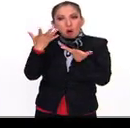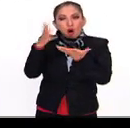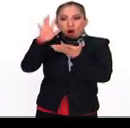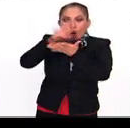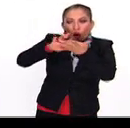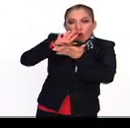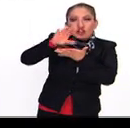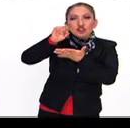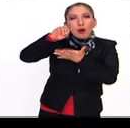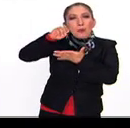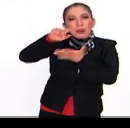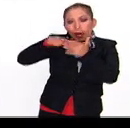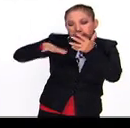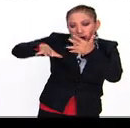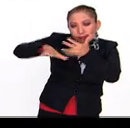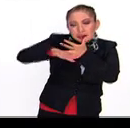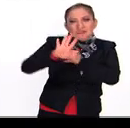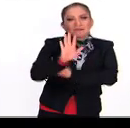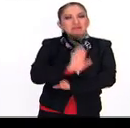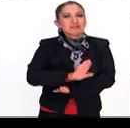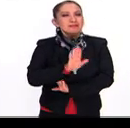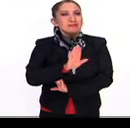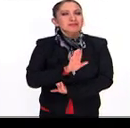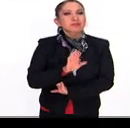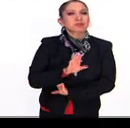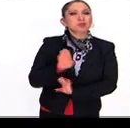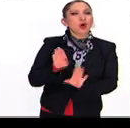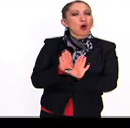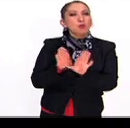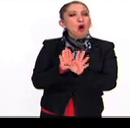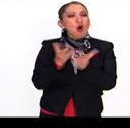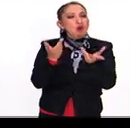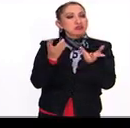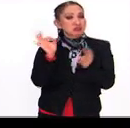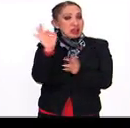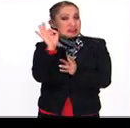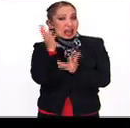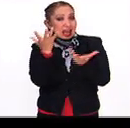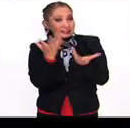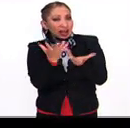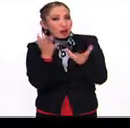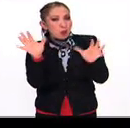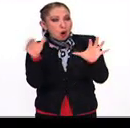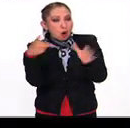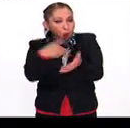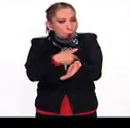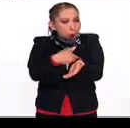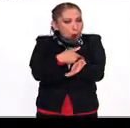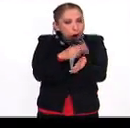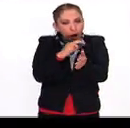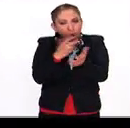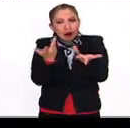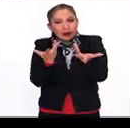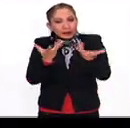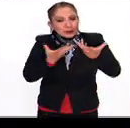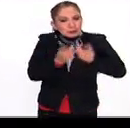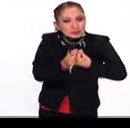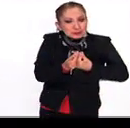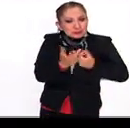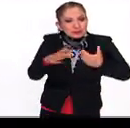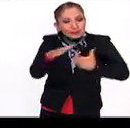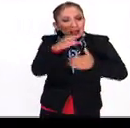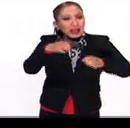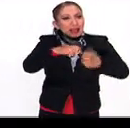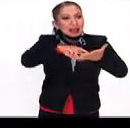sombreado y una especie de posibilidad de generar cierto ocultamiento, de hacer convivir ese